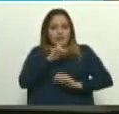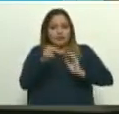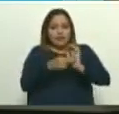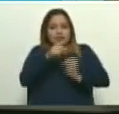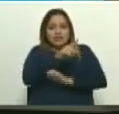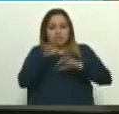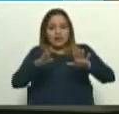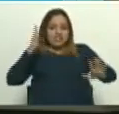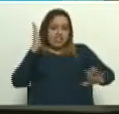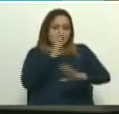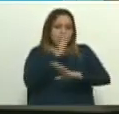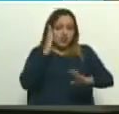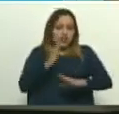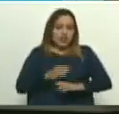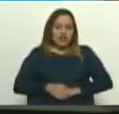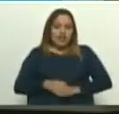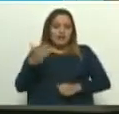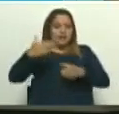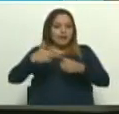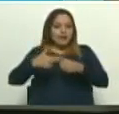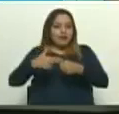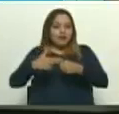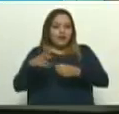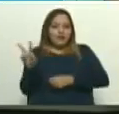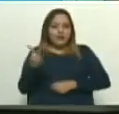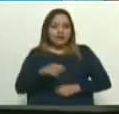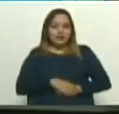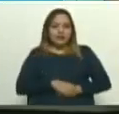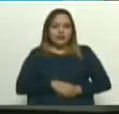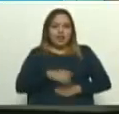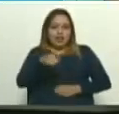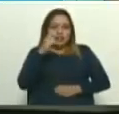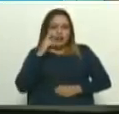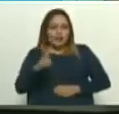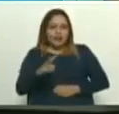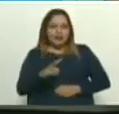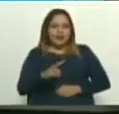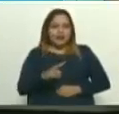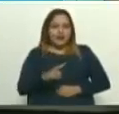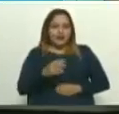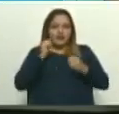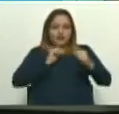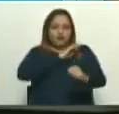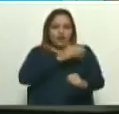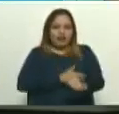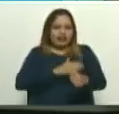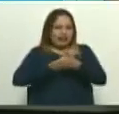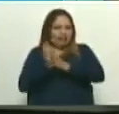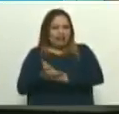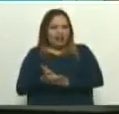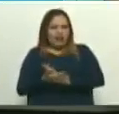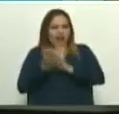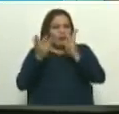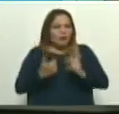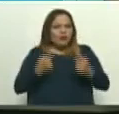las sanciones a PDVSA. Y allí se ve la caída tremenda. ¿Cuánto perdió Venezuela?